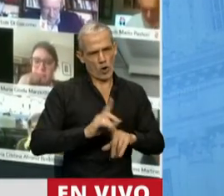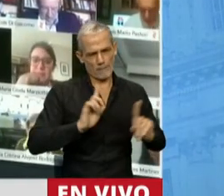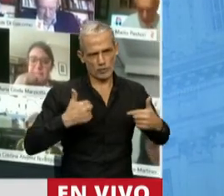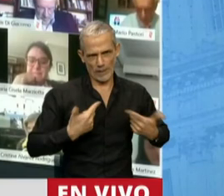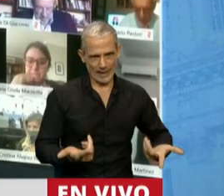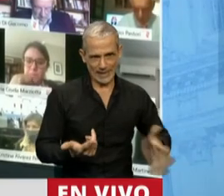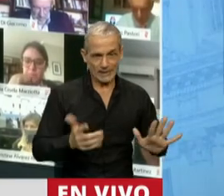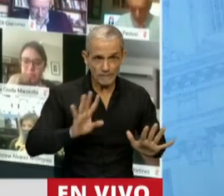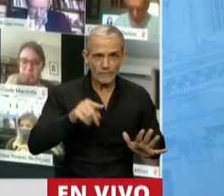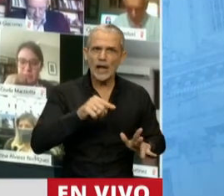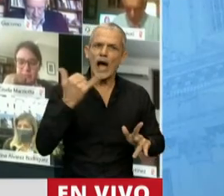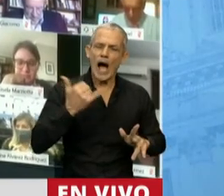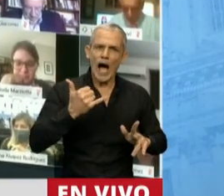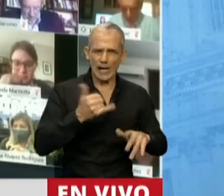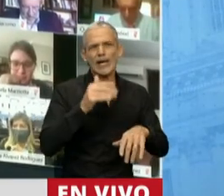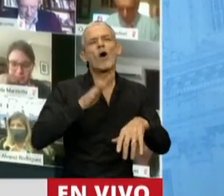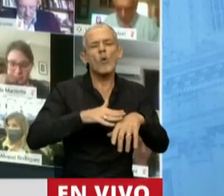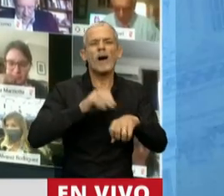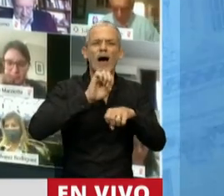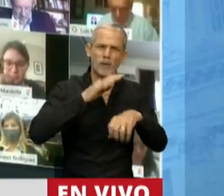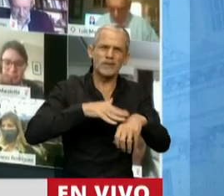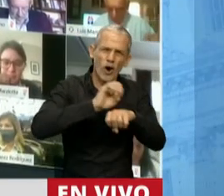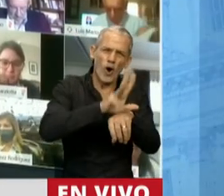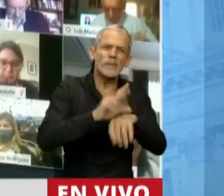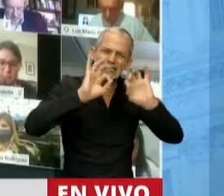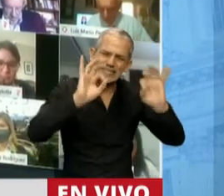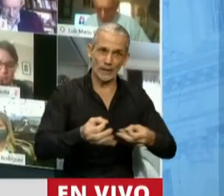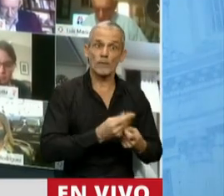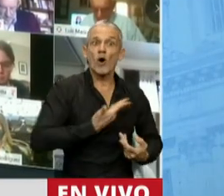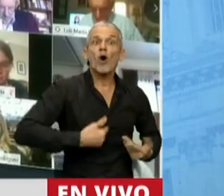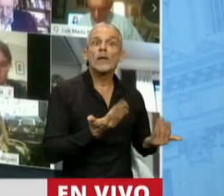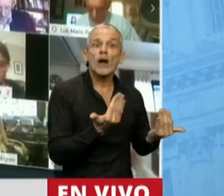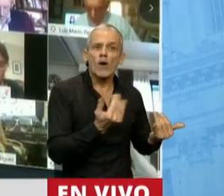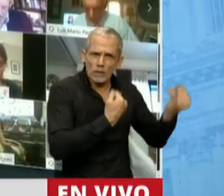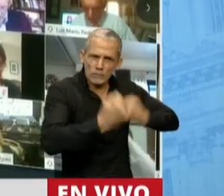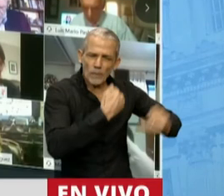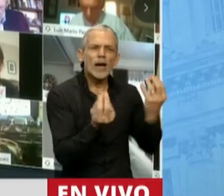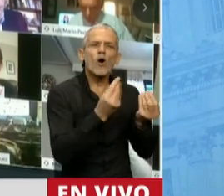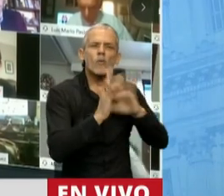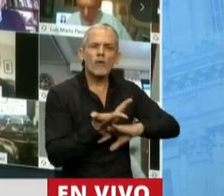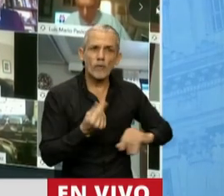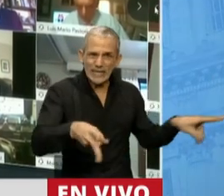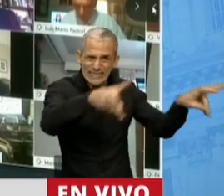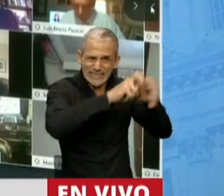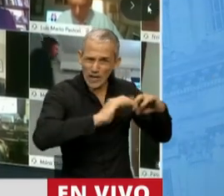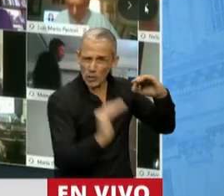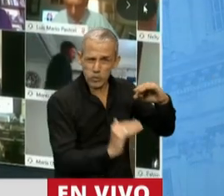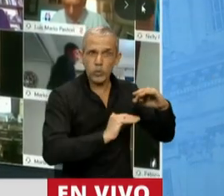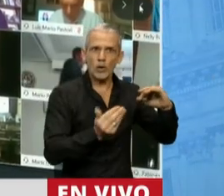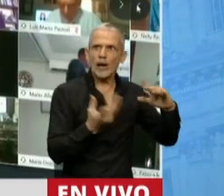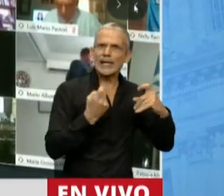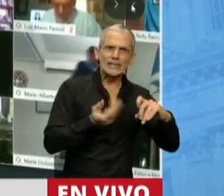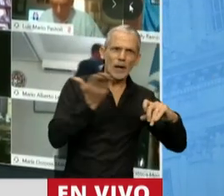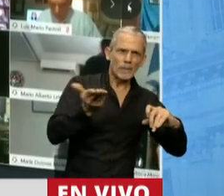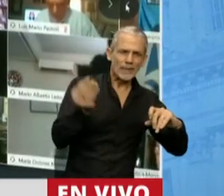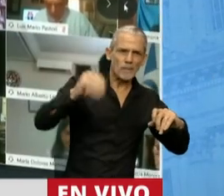que digamos que está influenciado por la pandemia y por la cuarentena. Pero necesitamos que el gobierno nos diga cómo va a hacer para que esto no se transforme